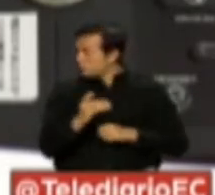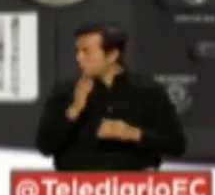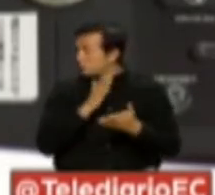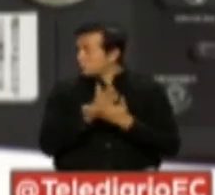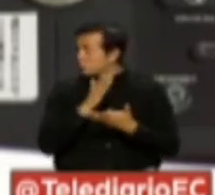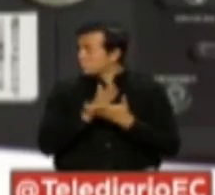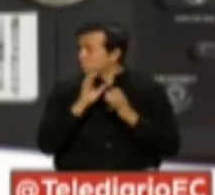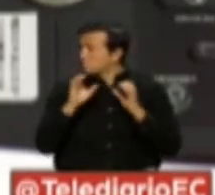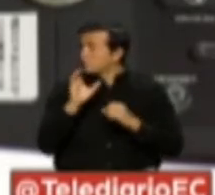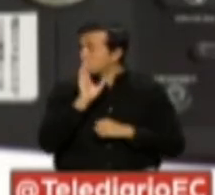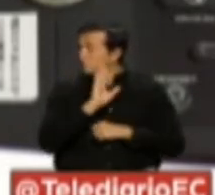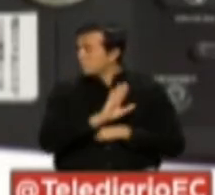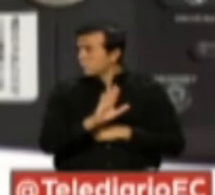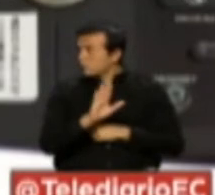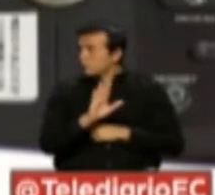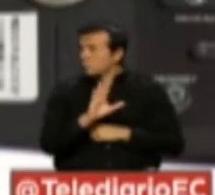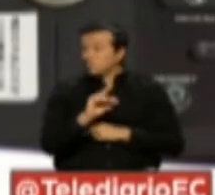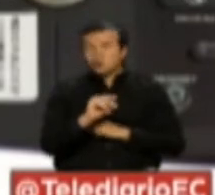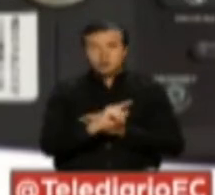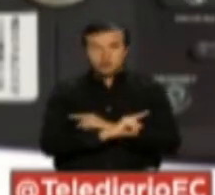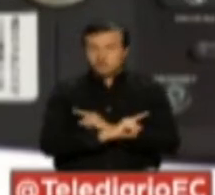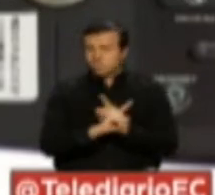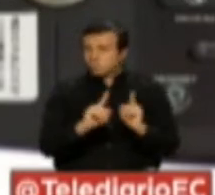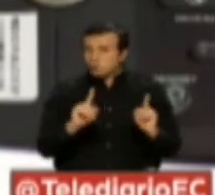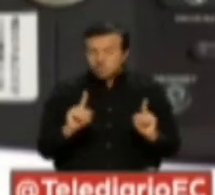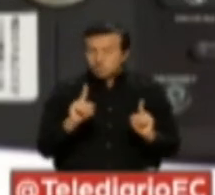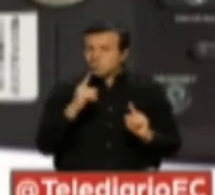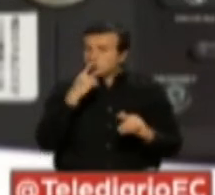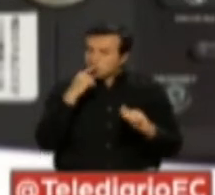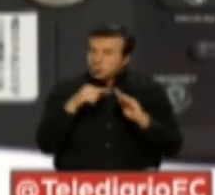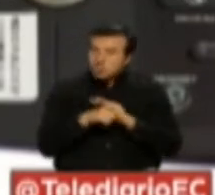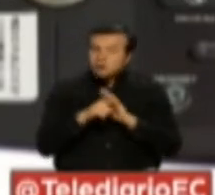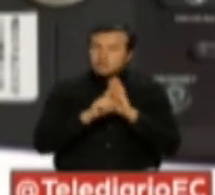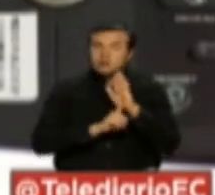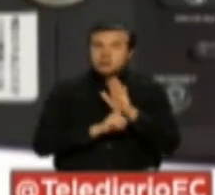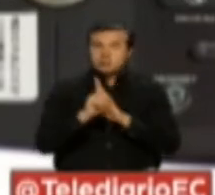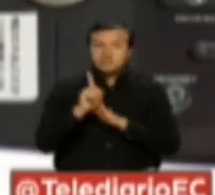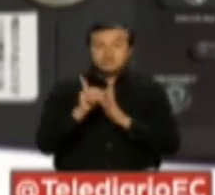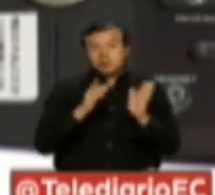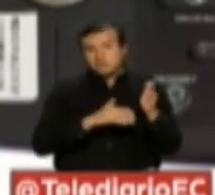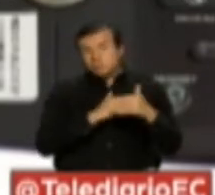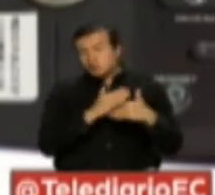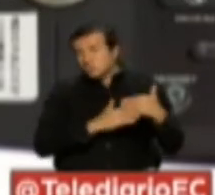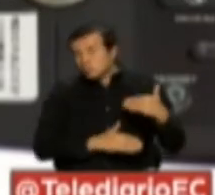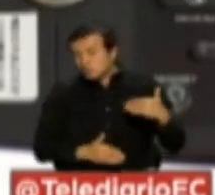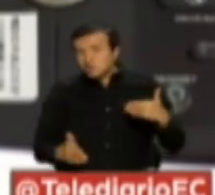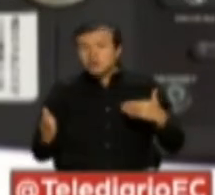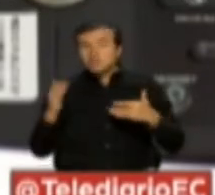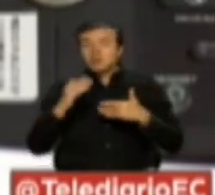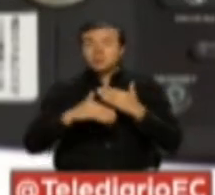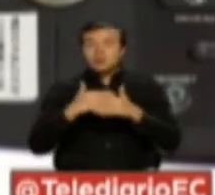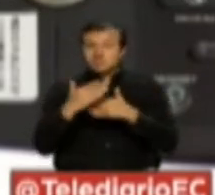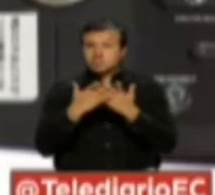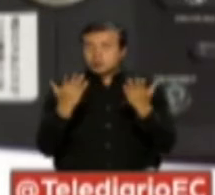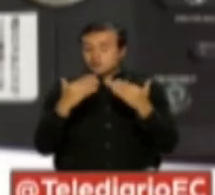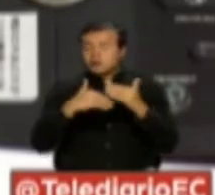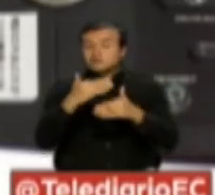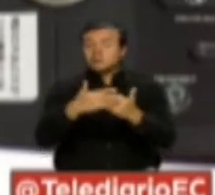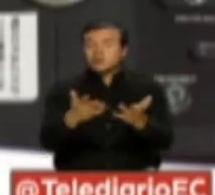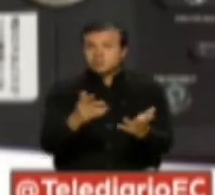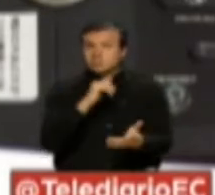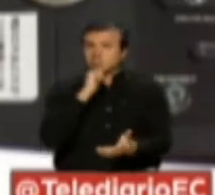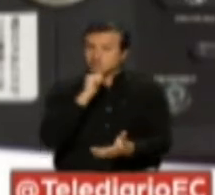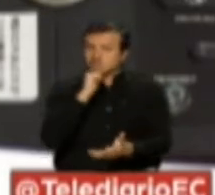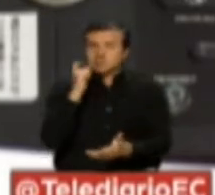de comunicación, a no interferir en el desarrollo de esta fase preprocesal y de las etapas procesales que vengan. Hay